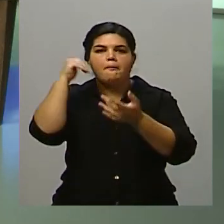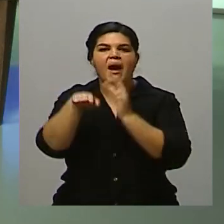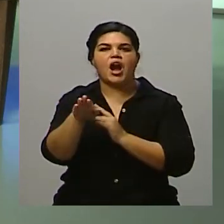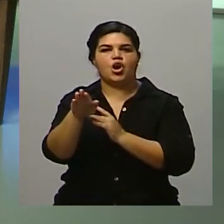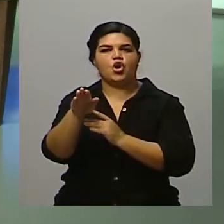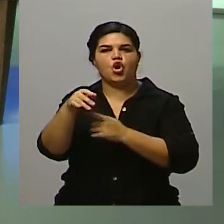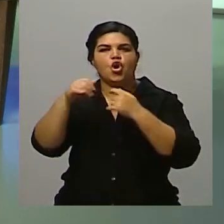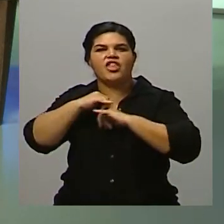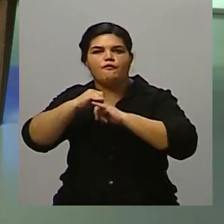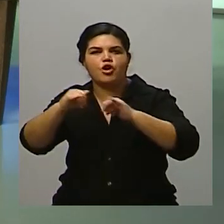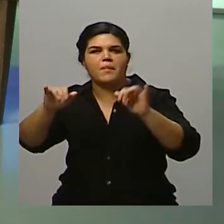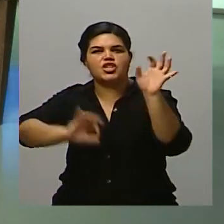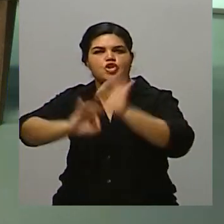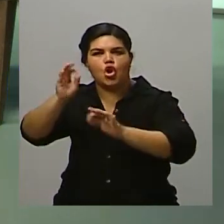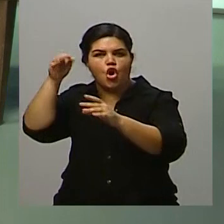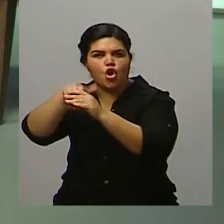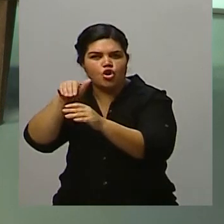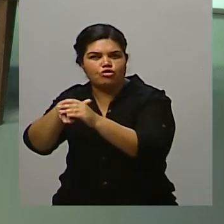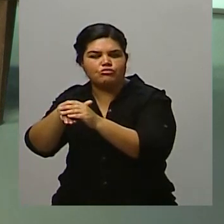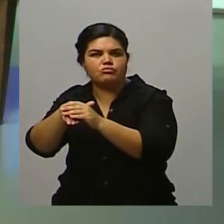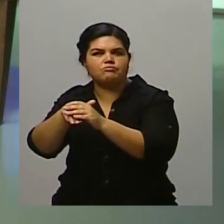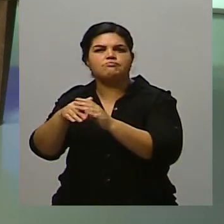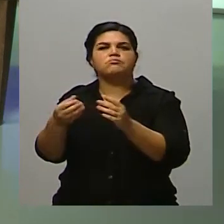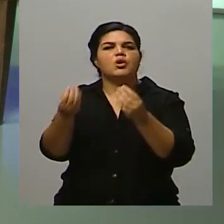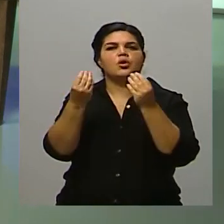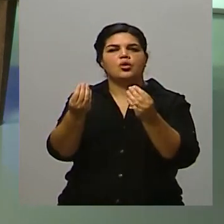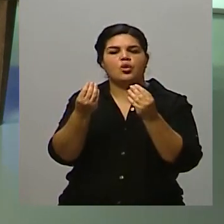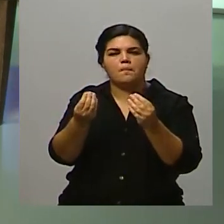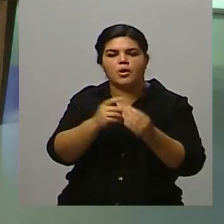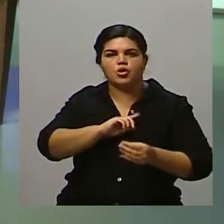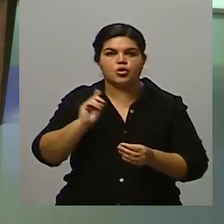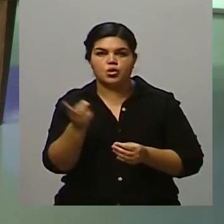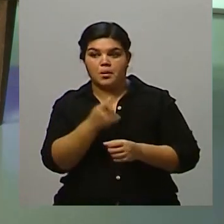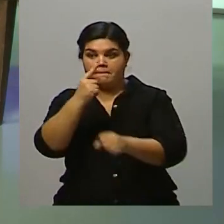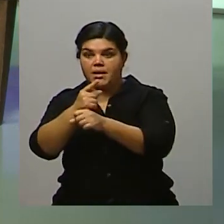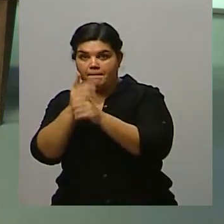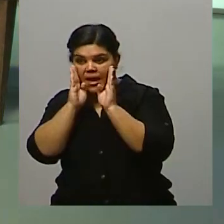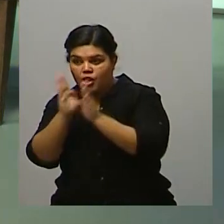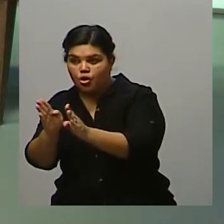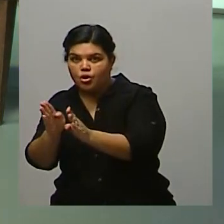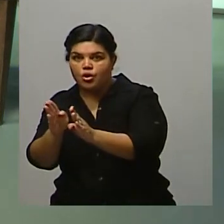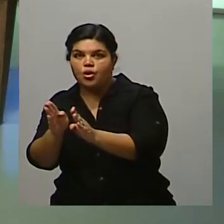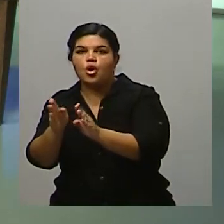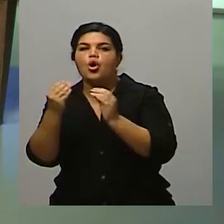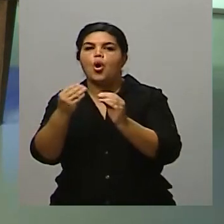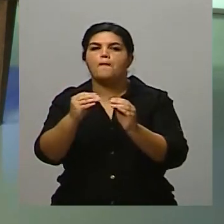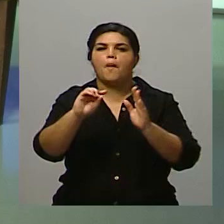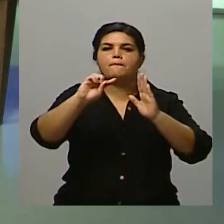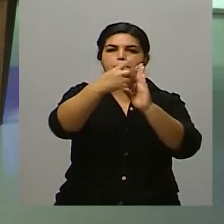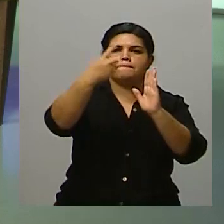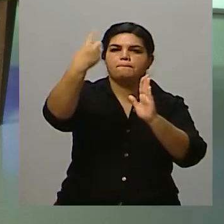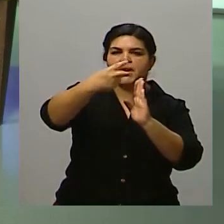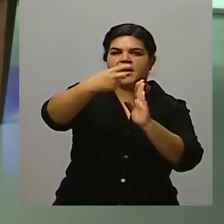son las prioridades que se tienen en cuenta a la hora de decir, bueno, vamos primero por este y después por los otros? Justamente eso lo determinan